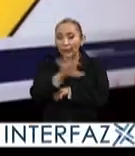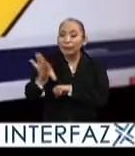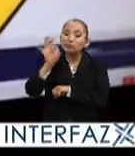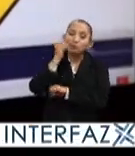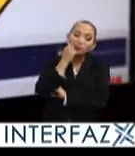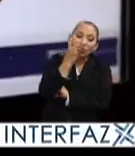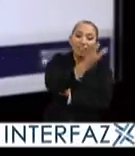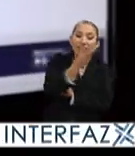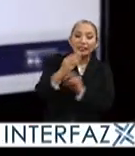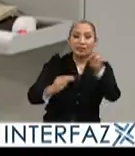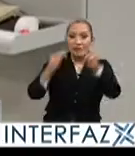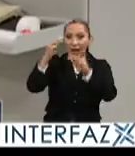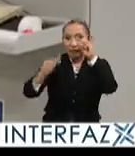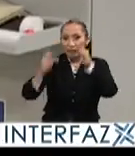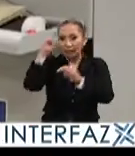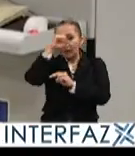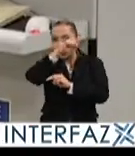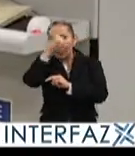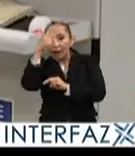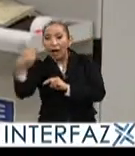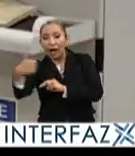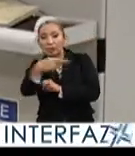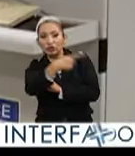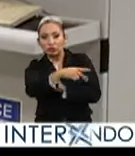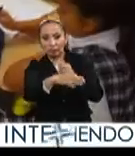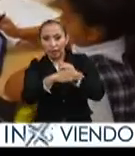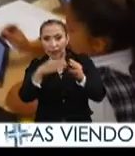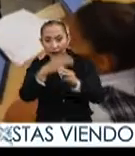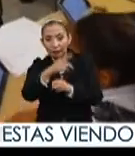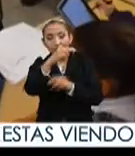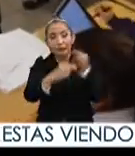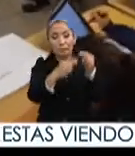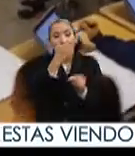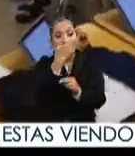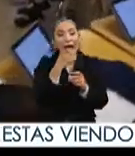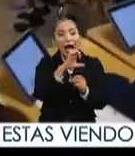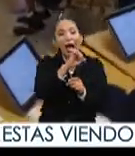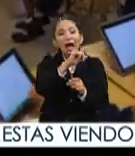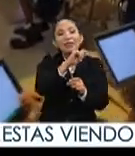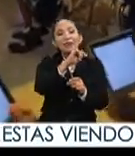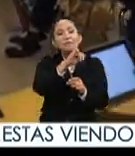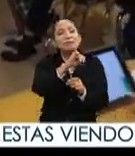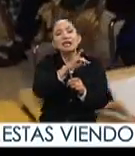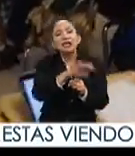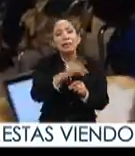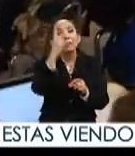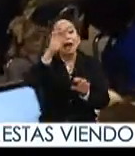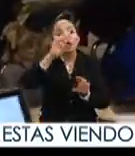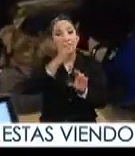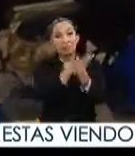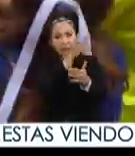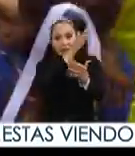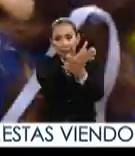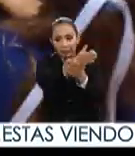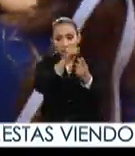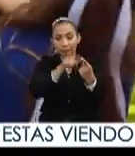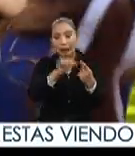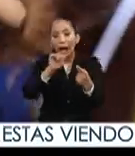escoger entre 3 niveles de dificultad para cada una de sus materias. El nivel académico les prepara para acceder a la universidad.